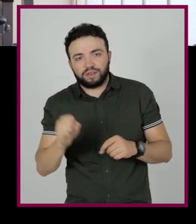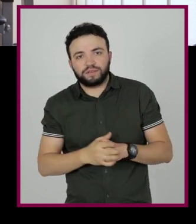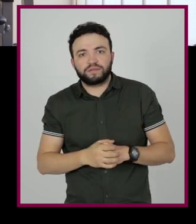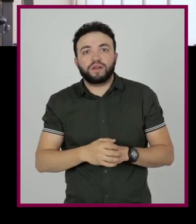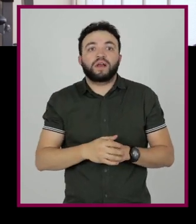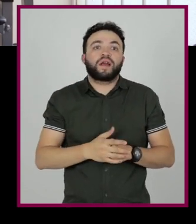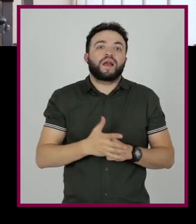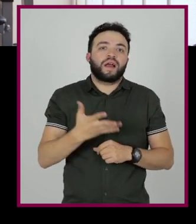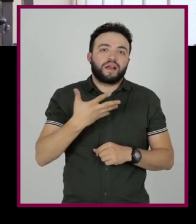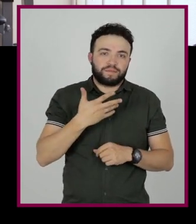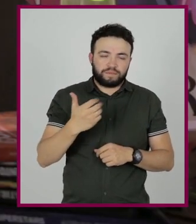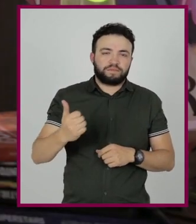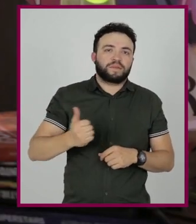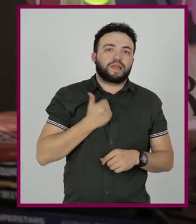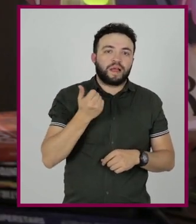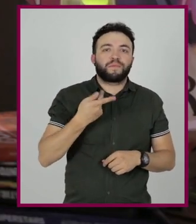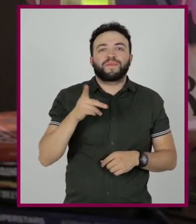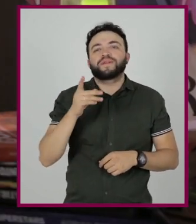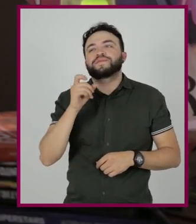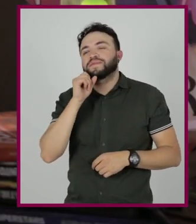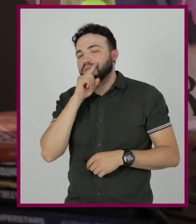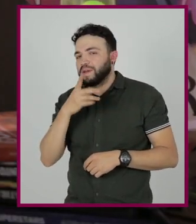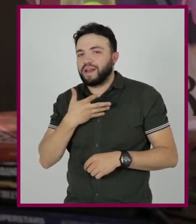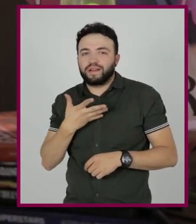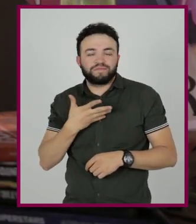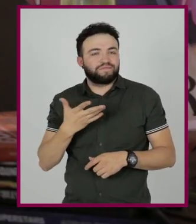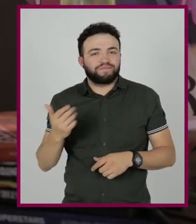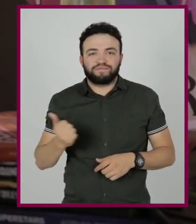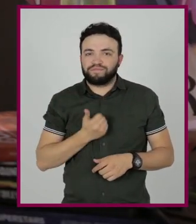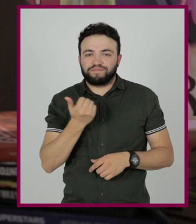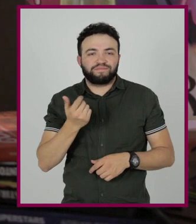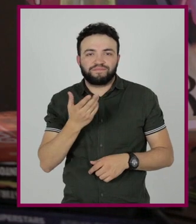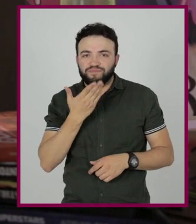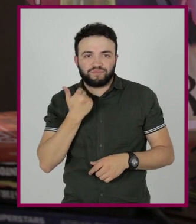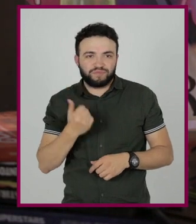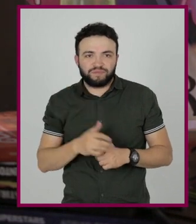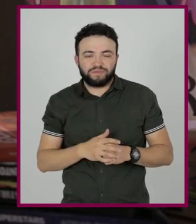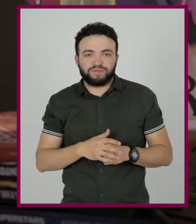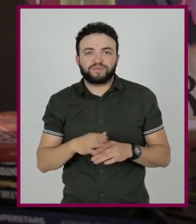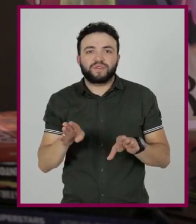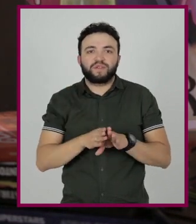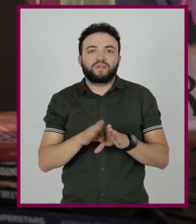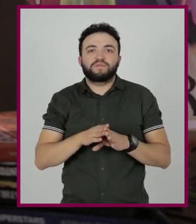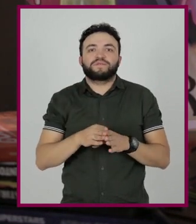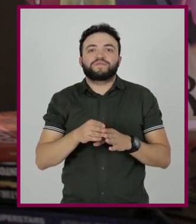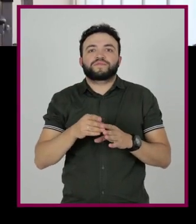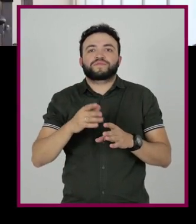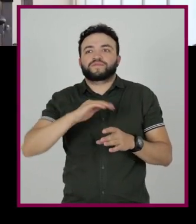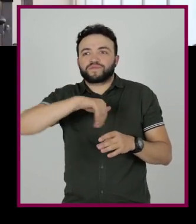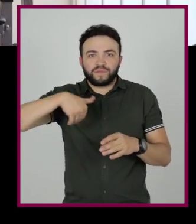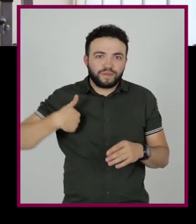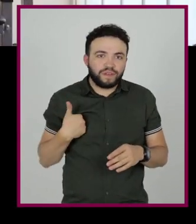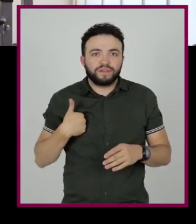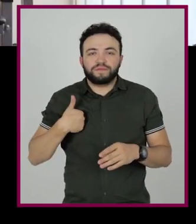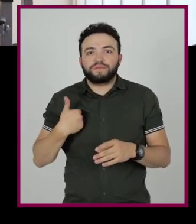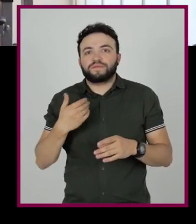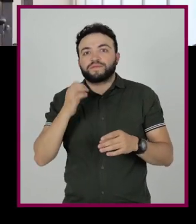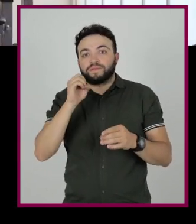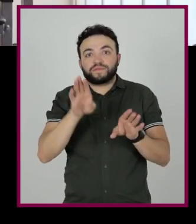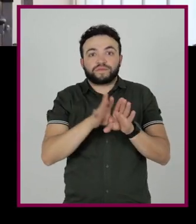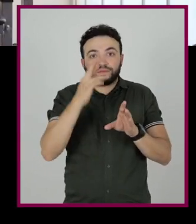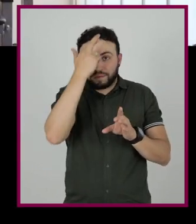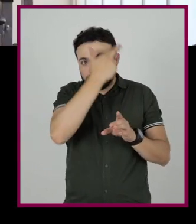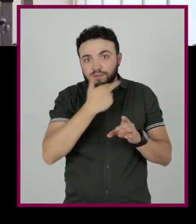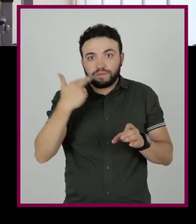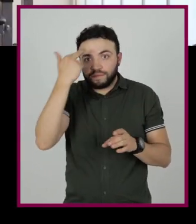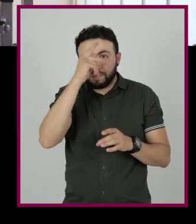ligeras desventajas que puede tener, como el hecho de que nuestra información puede quedar a nivel superficial o informativo. Y que además existe el